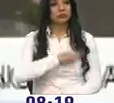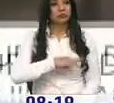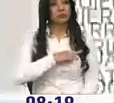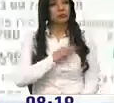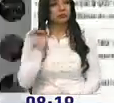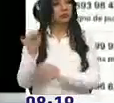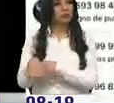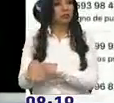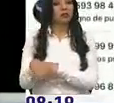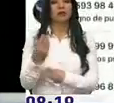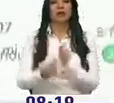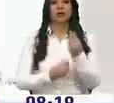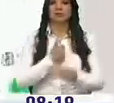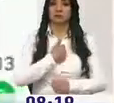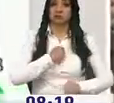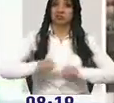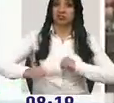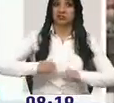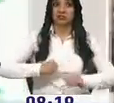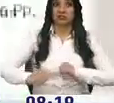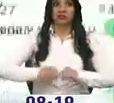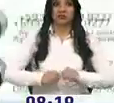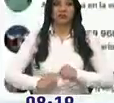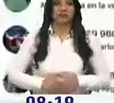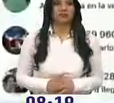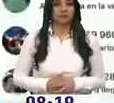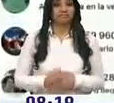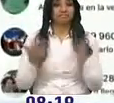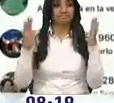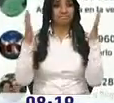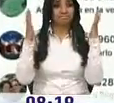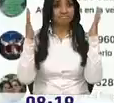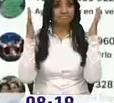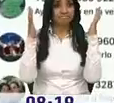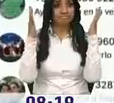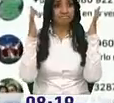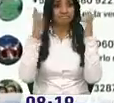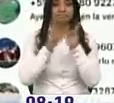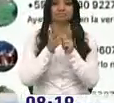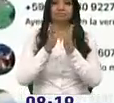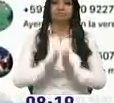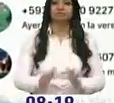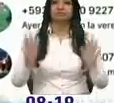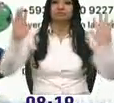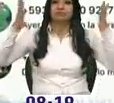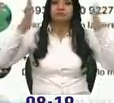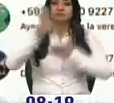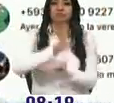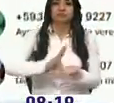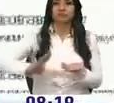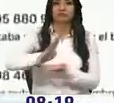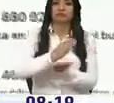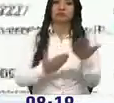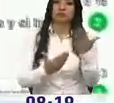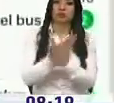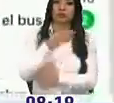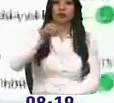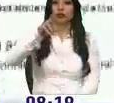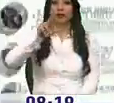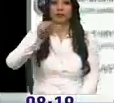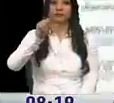bol, autogestión. Así que aplausos a estos vecinos, ¿eh? Barrio Nuevos Horizontes. Muy